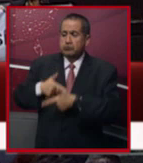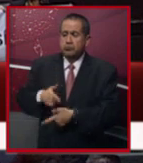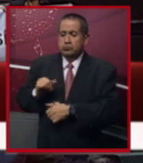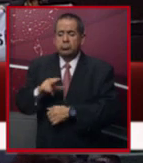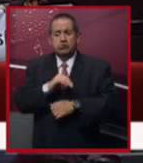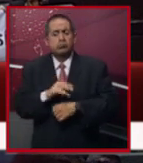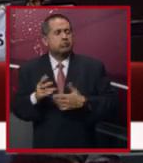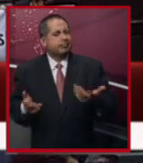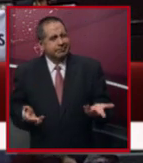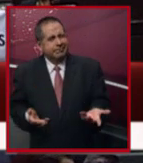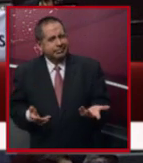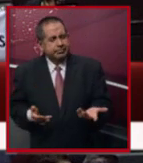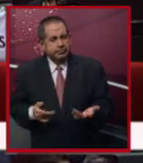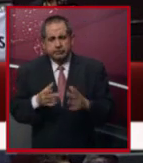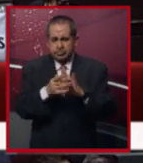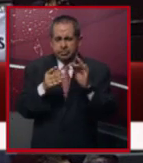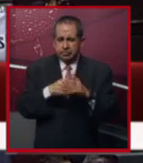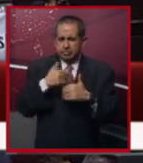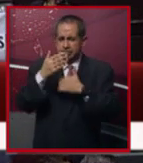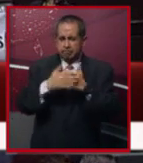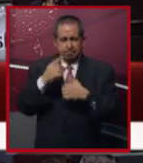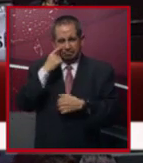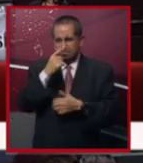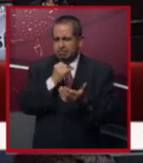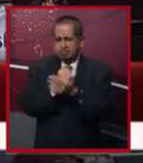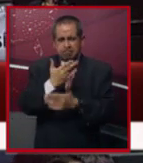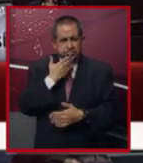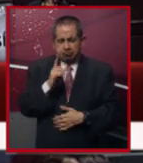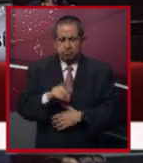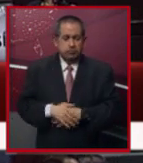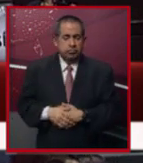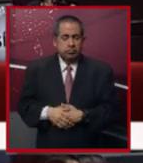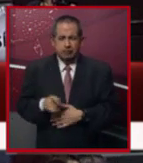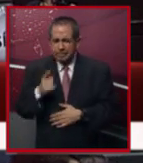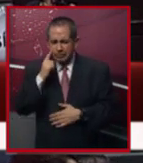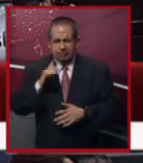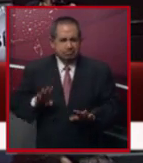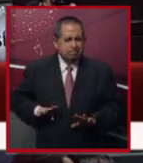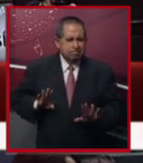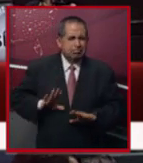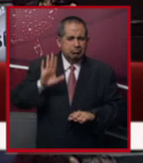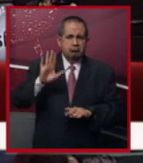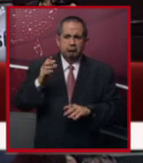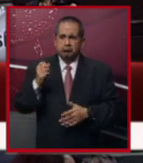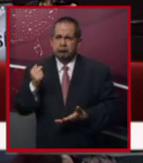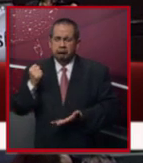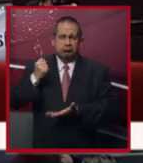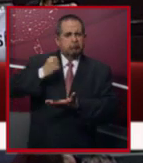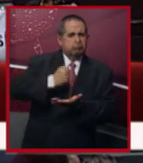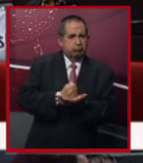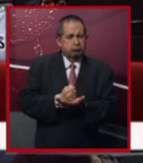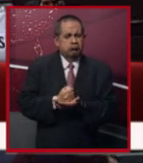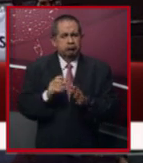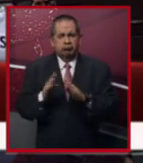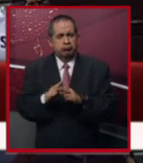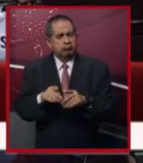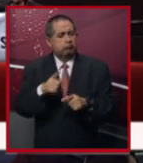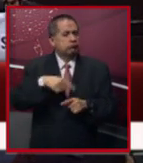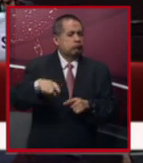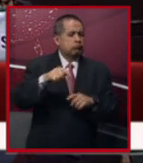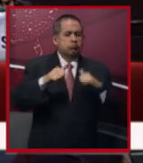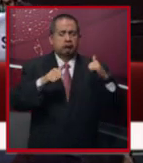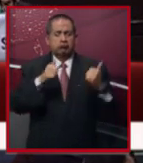Esta afirmación es una mala señal para la democracia, pues tiene todas las características de una imposición que pretende subordinar al